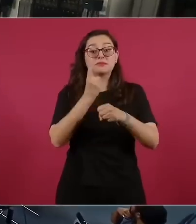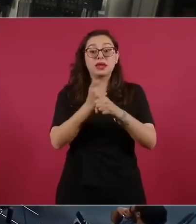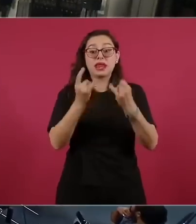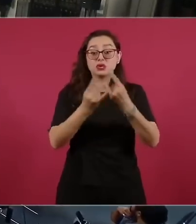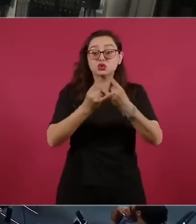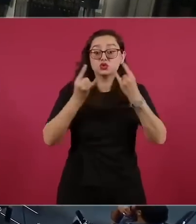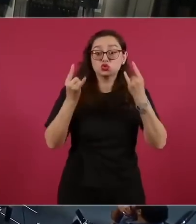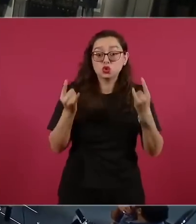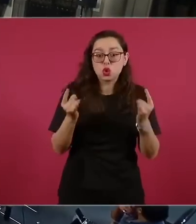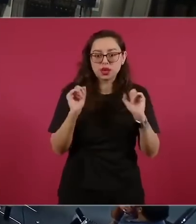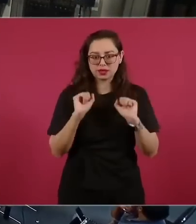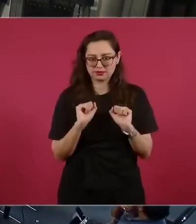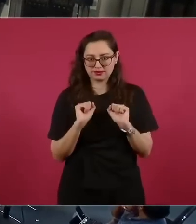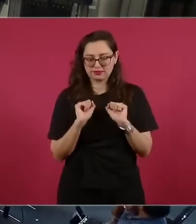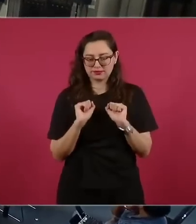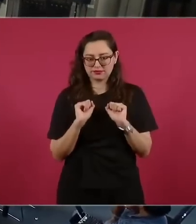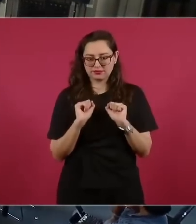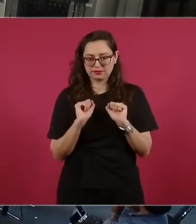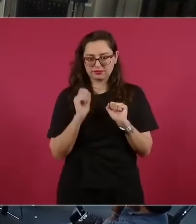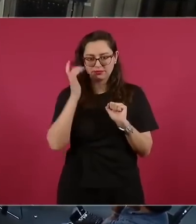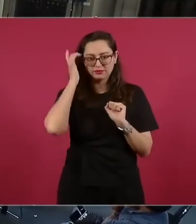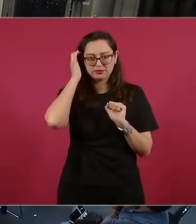y la primera que da a conocer